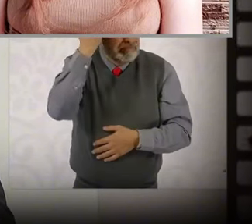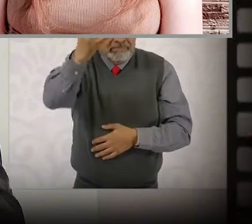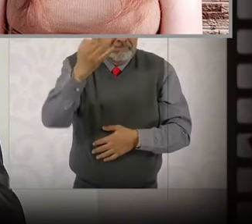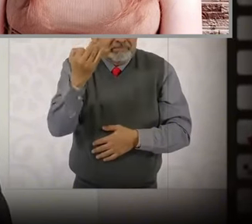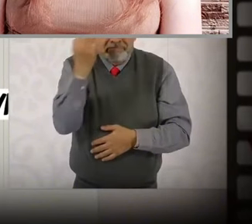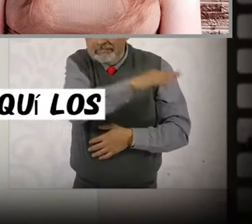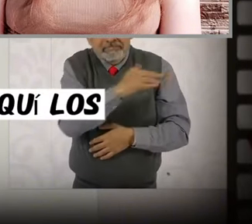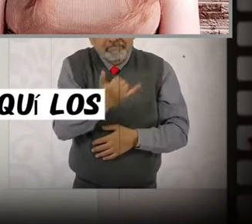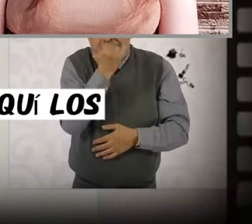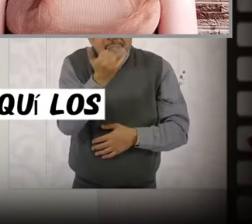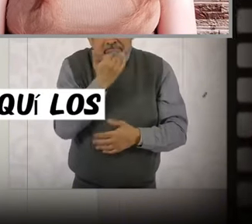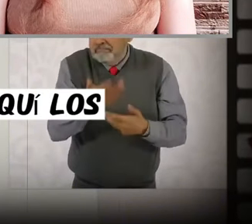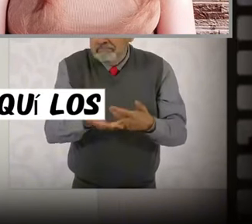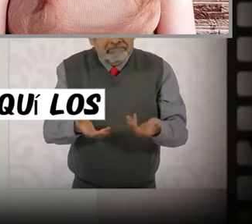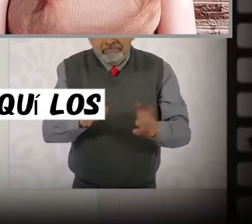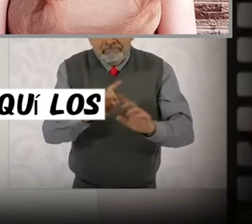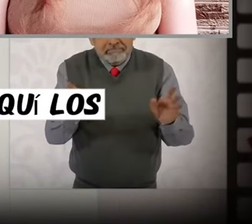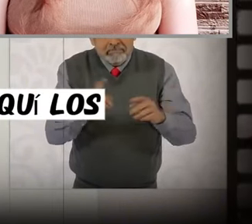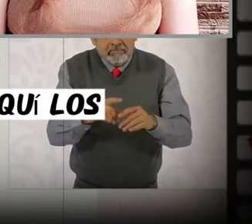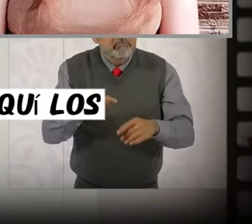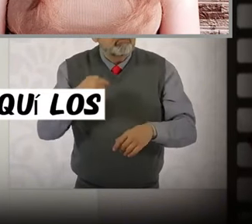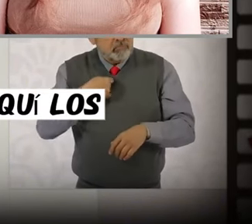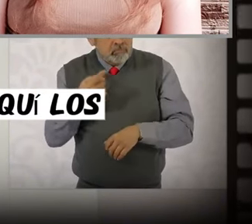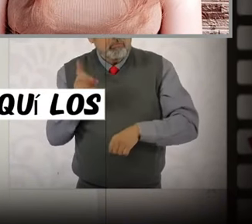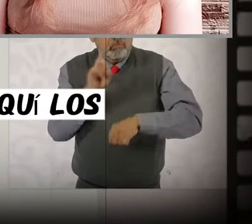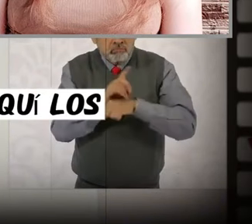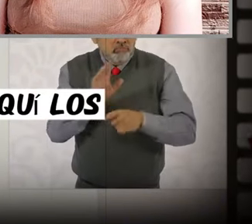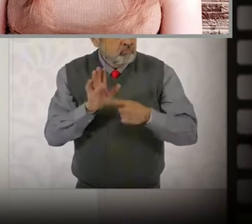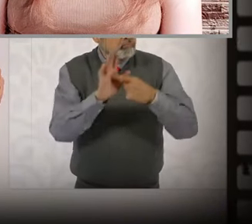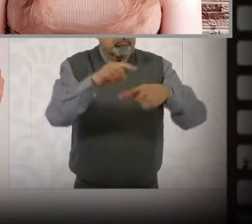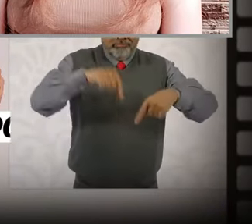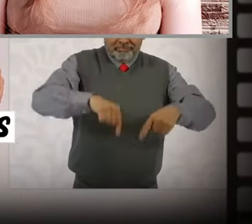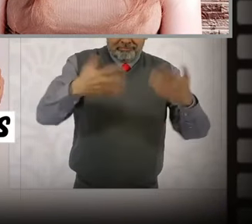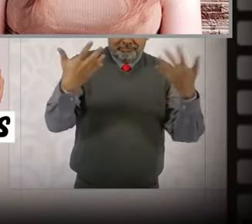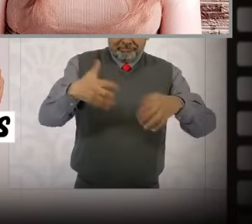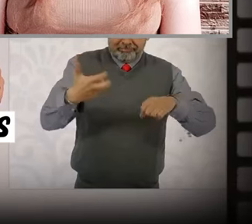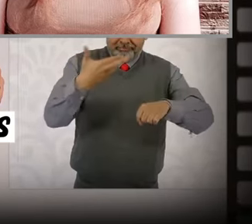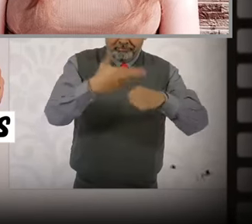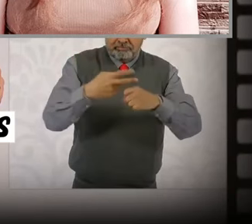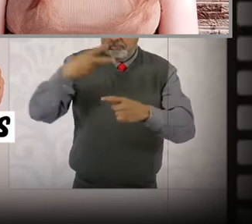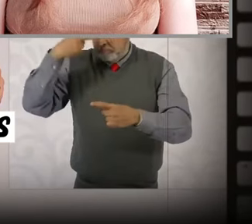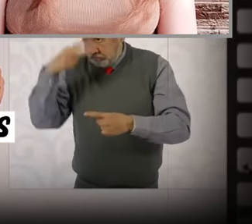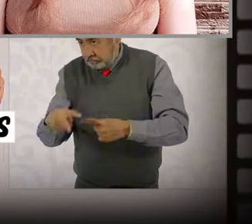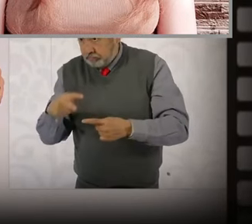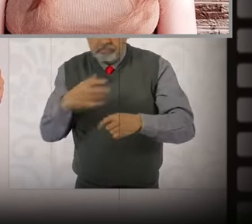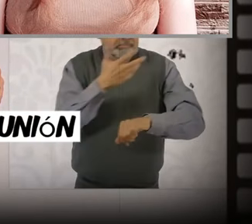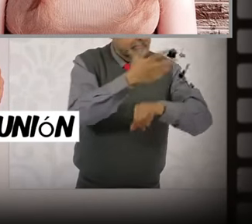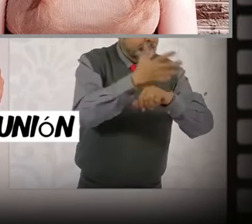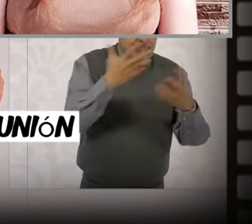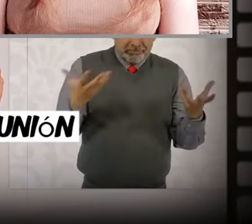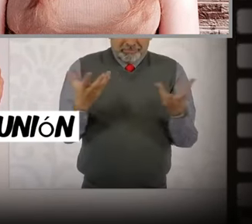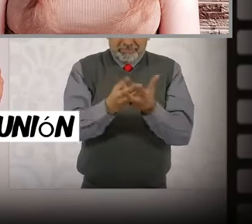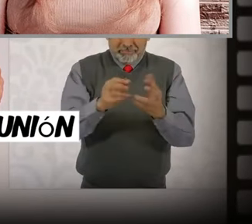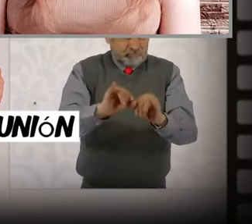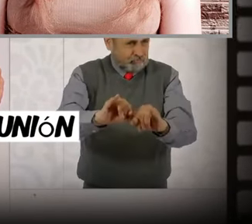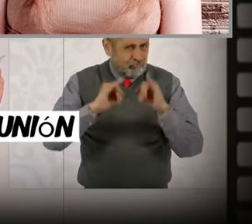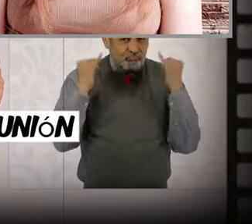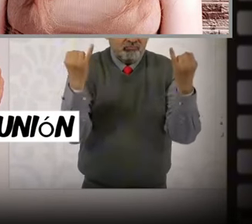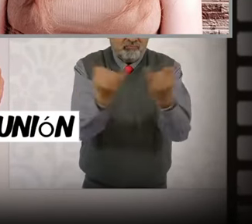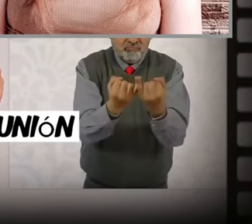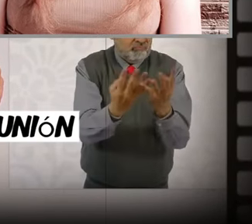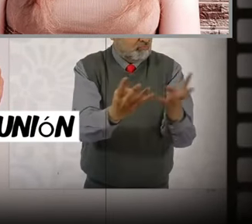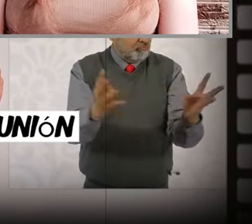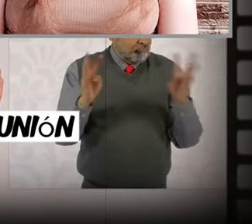Y eso lo demostré el día que estuvieron aquí los empresarios mexicanos y de Estados Unidos, el 15